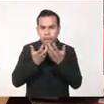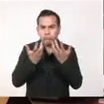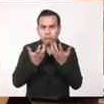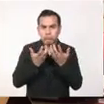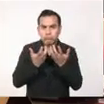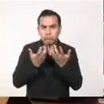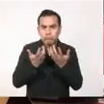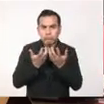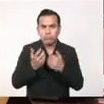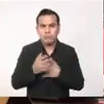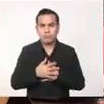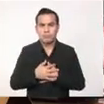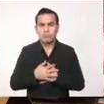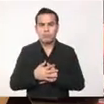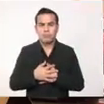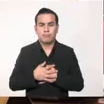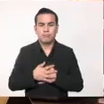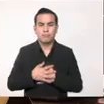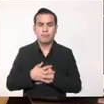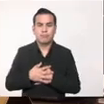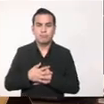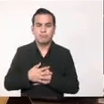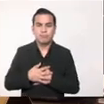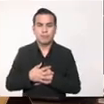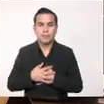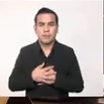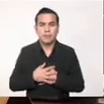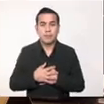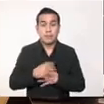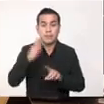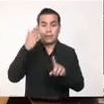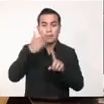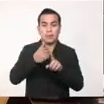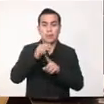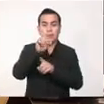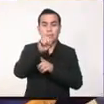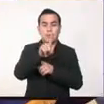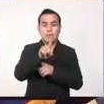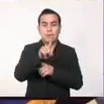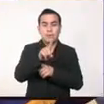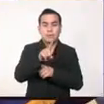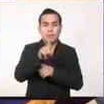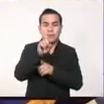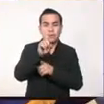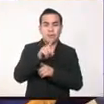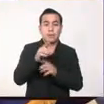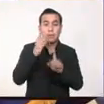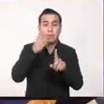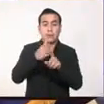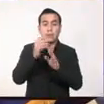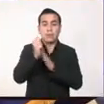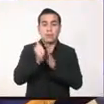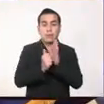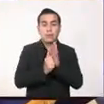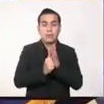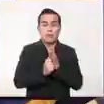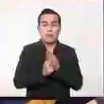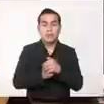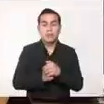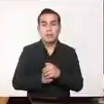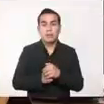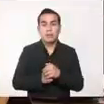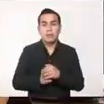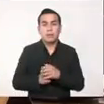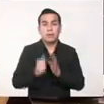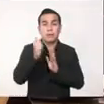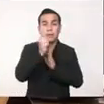No solo fue esa. Pero una fue aplicar directo el artículo 100. Aplicar directamente el artículo, y gracias a Dios no ¿Artículo cuál